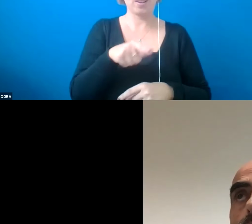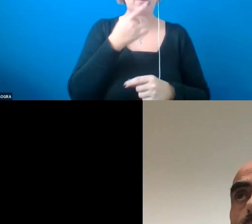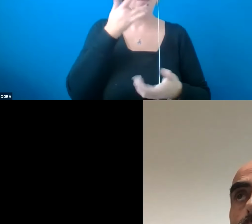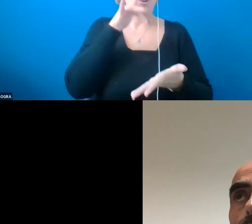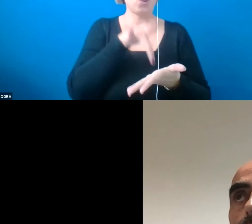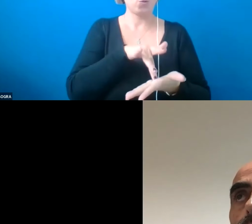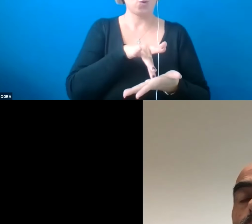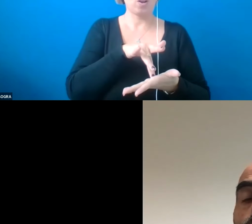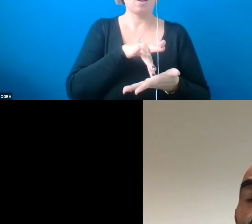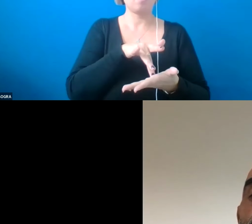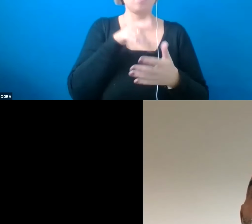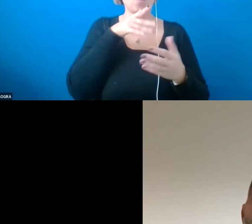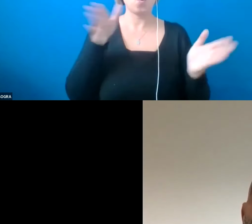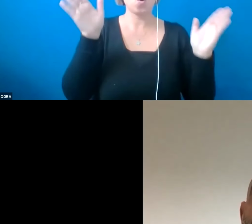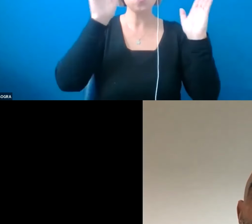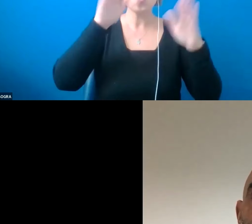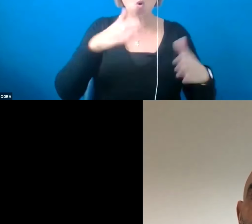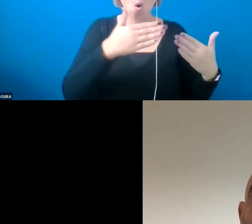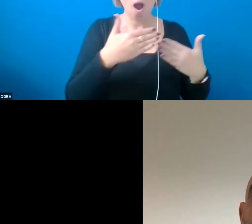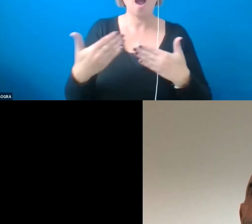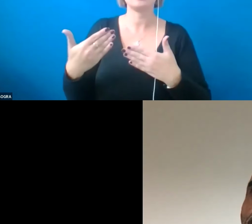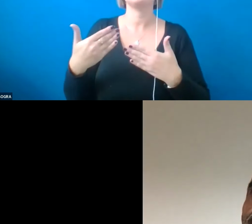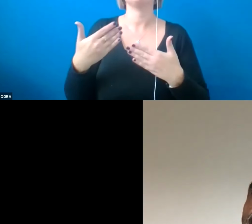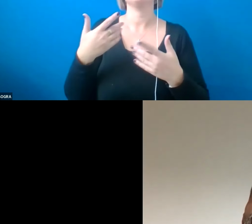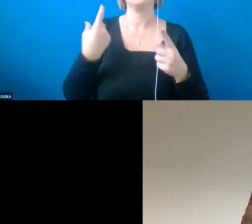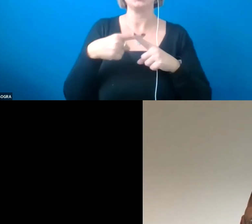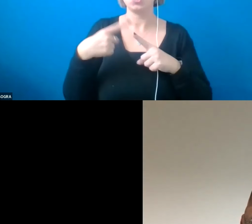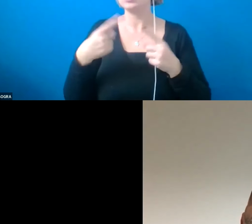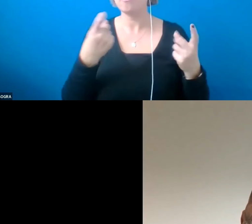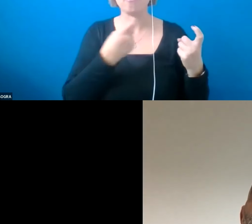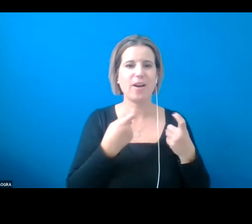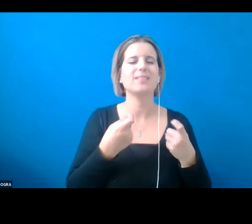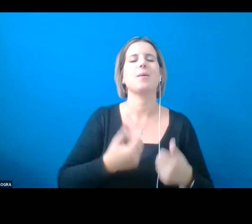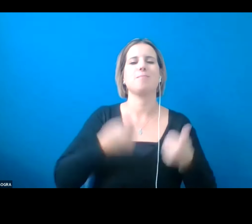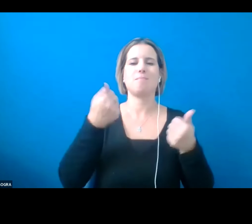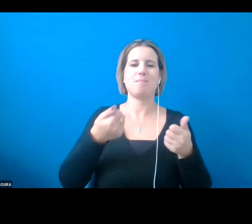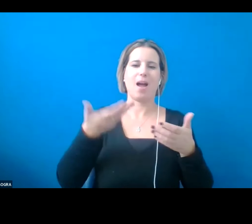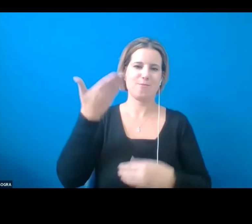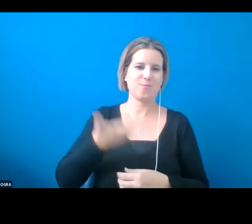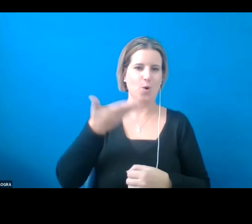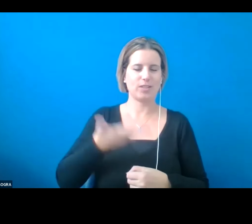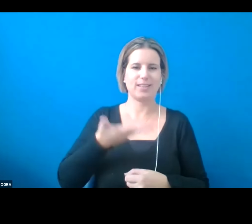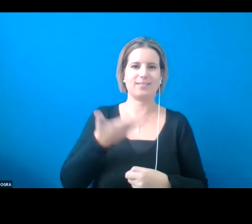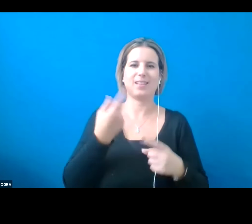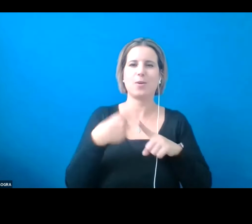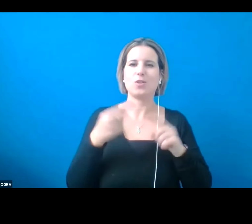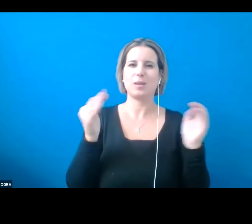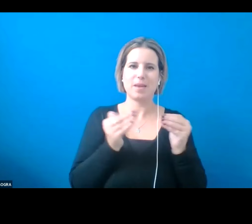presente en la escasez entonces es cuando aumenta la importancia de los pequeños privilegios